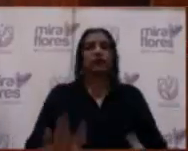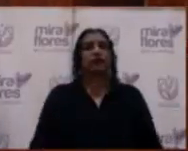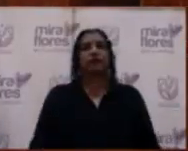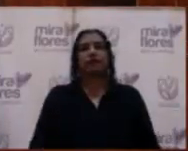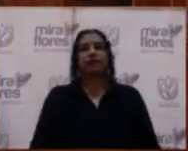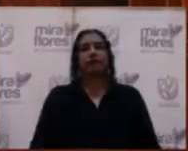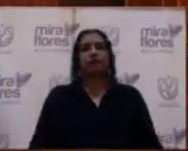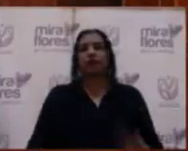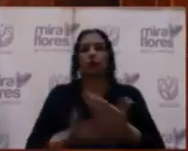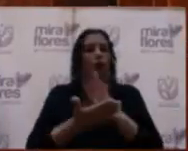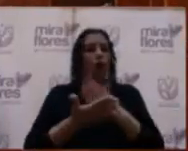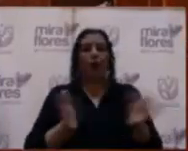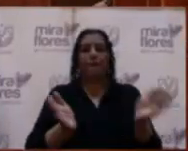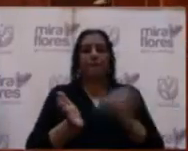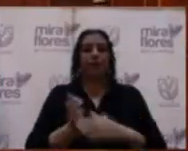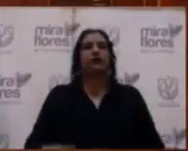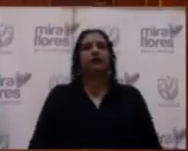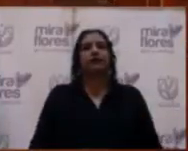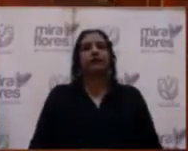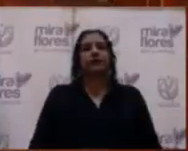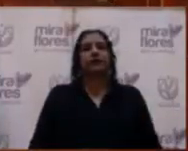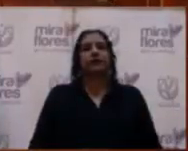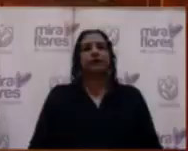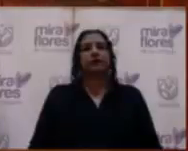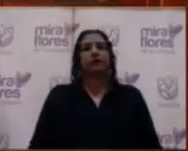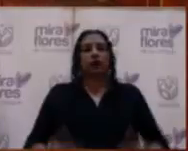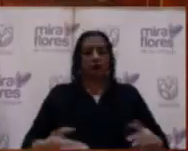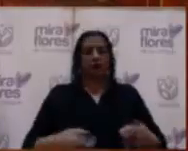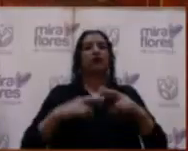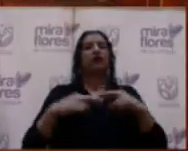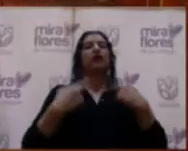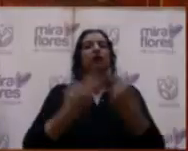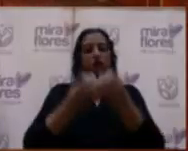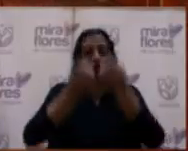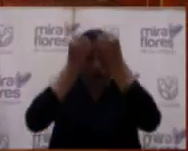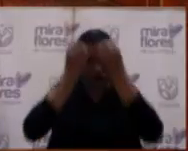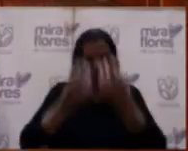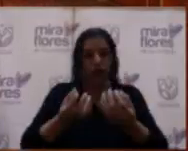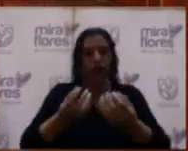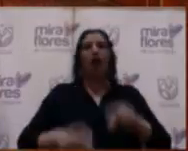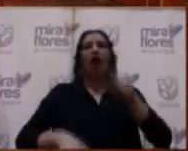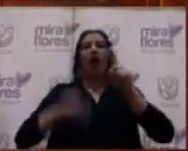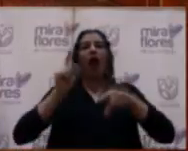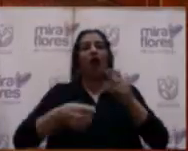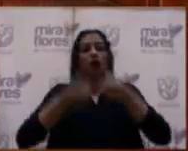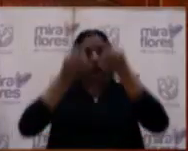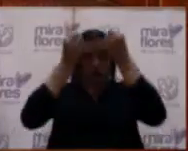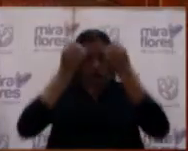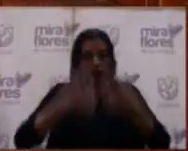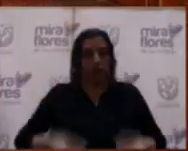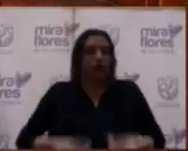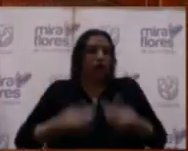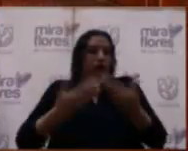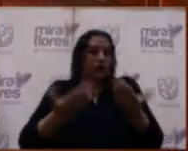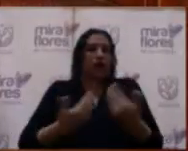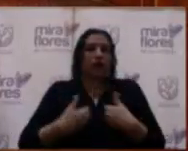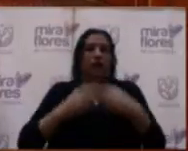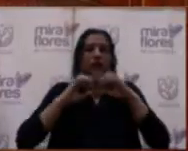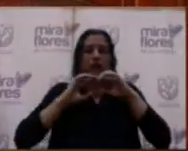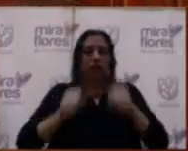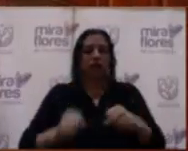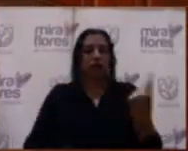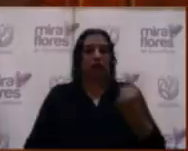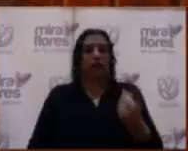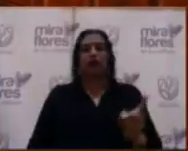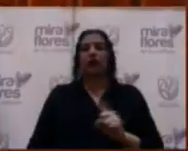No, señor alcalde. No tenemos pedidos por escrito, vamos a la sección informes. ¿Algún informe que le haya llegado también a la Secretaría? Si